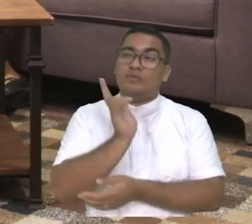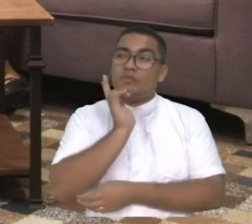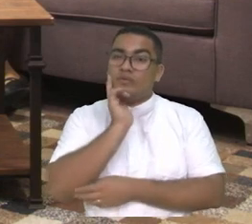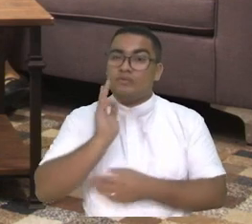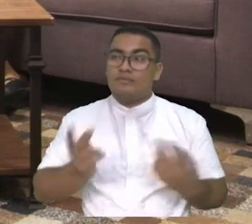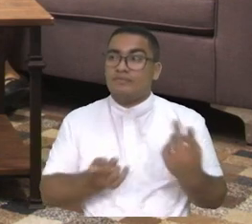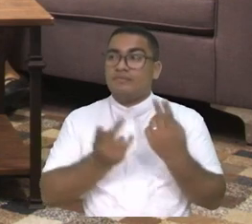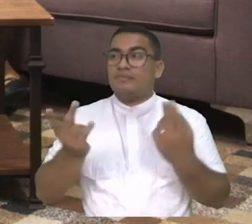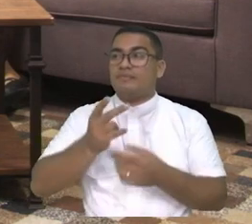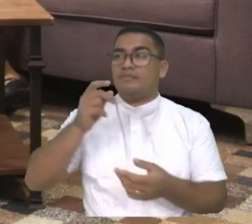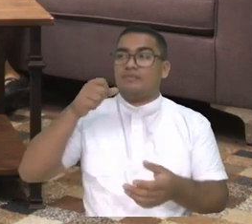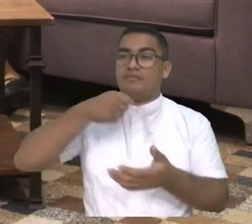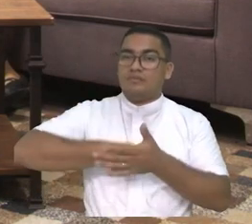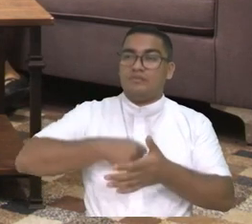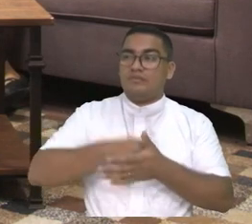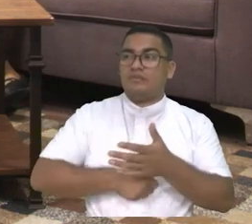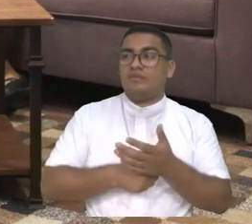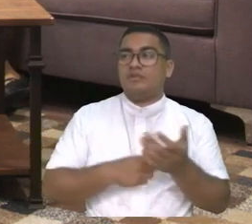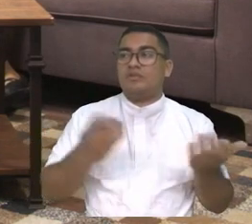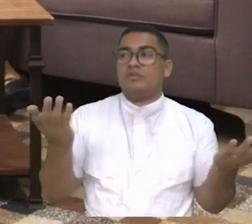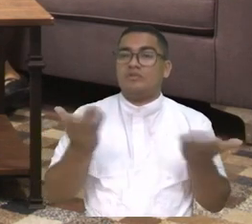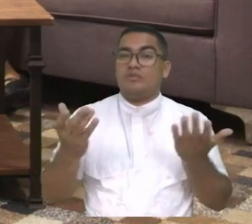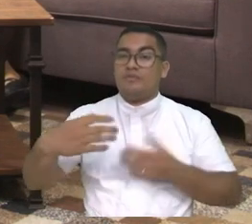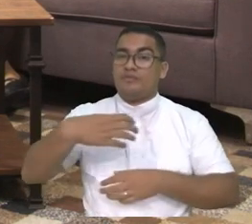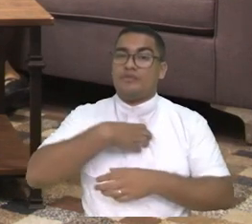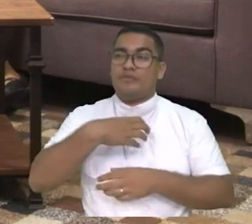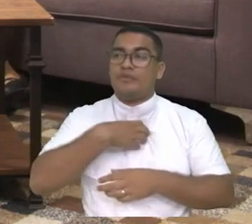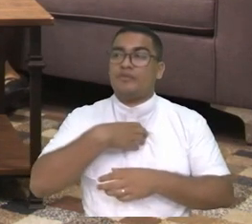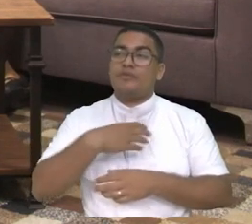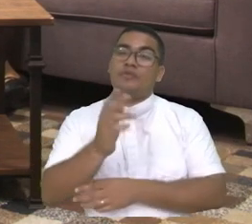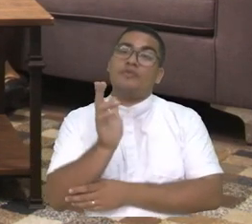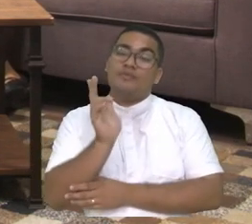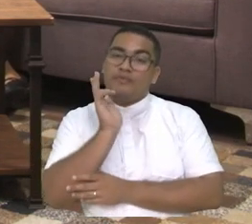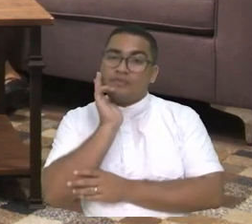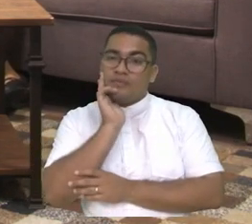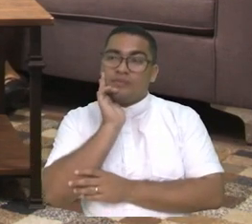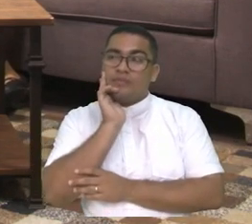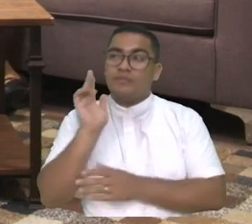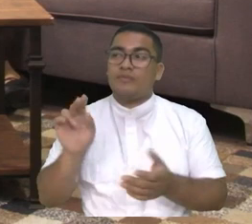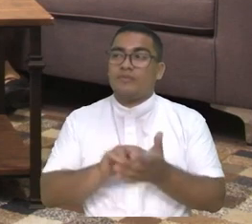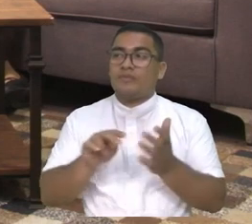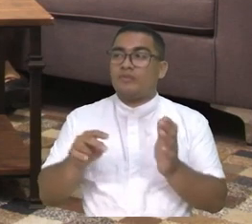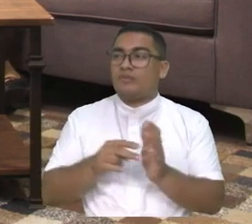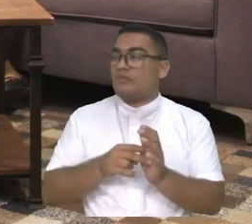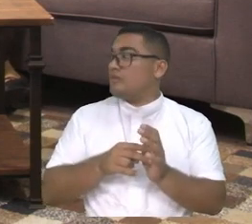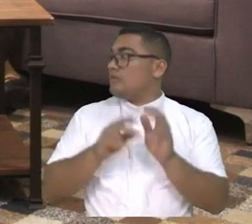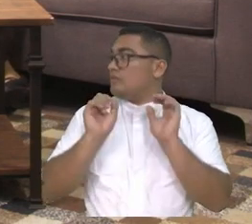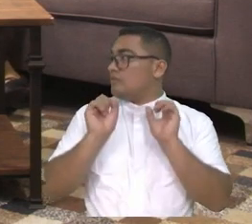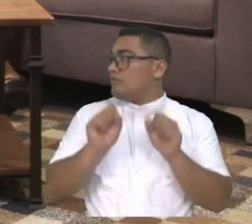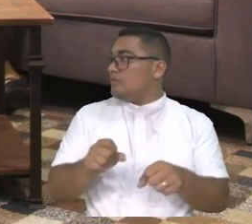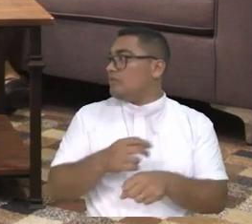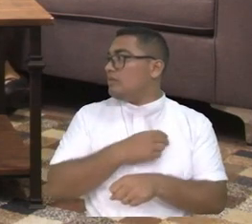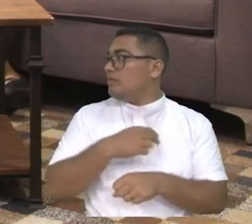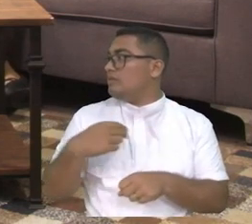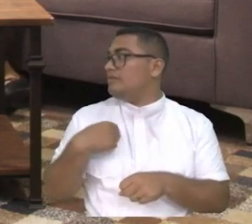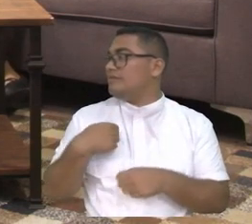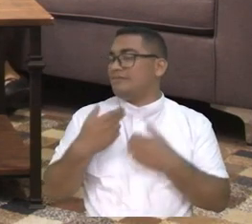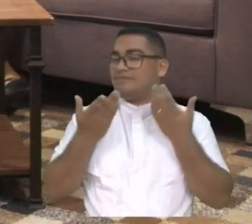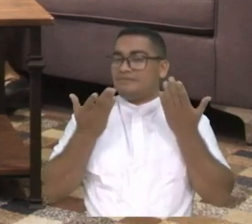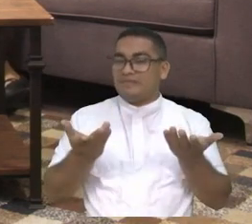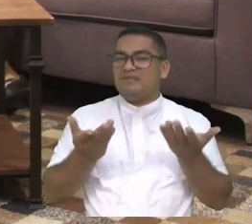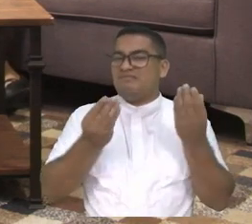que luchó Darío, de lo que le costó a Darío el surgir. Porque muchos dirán,